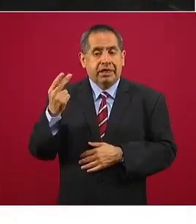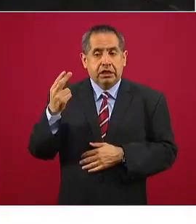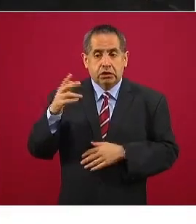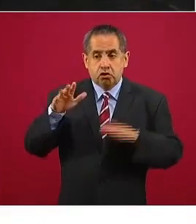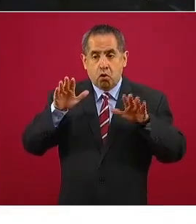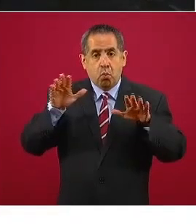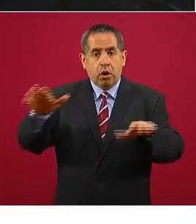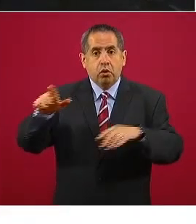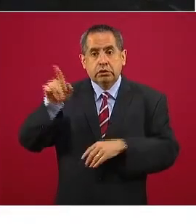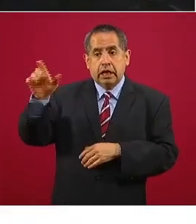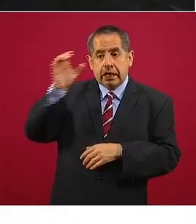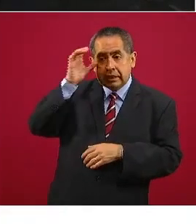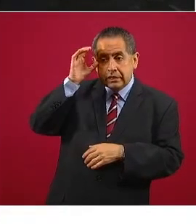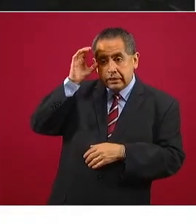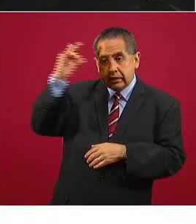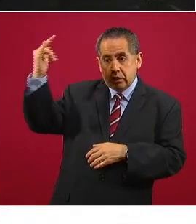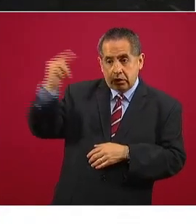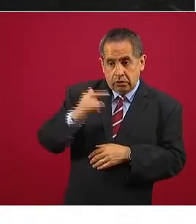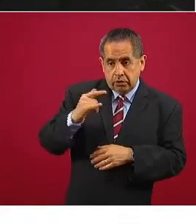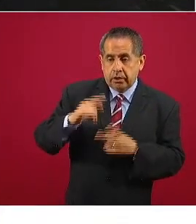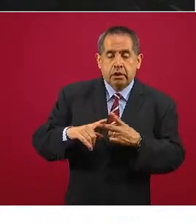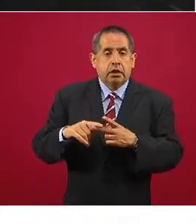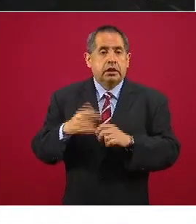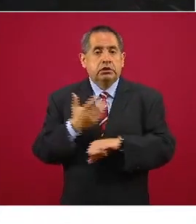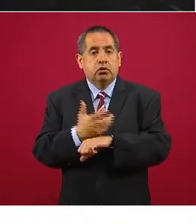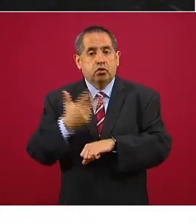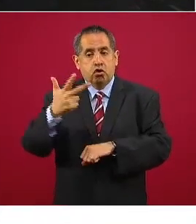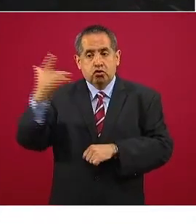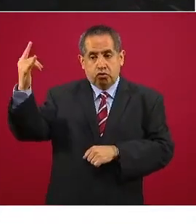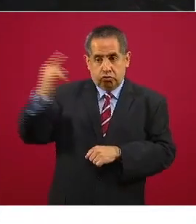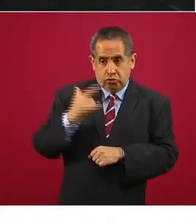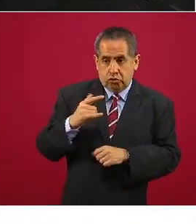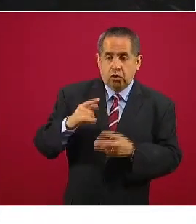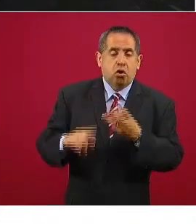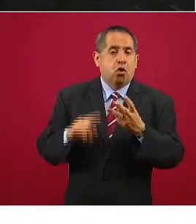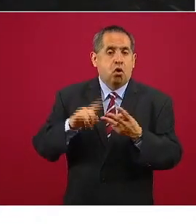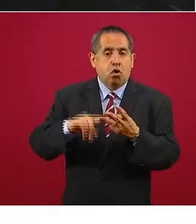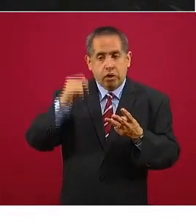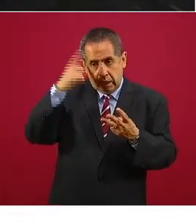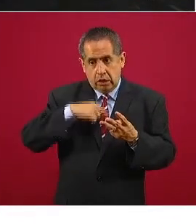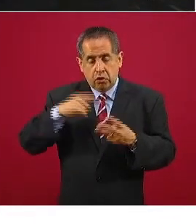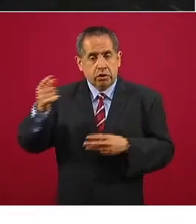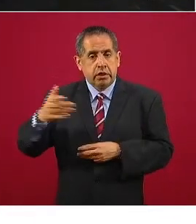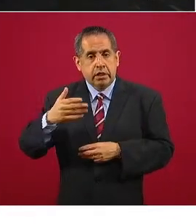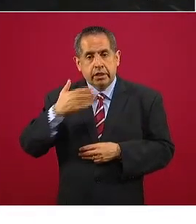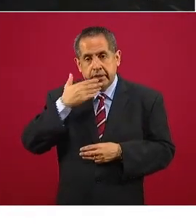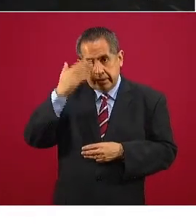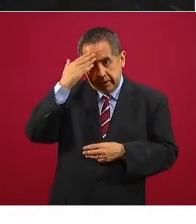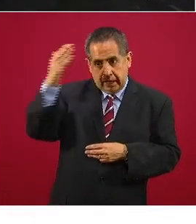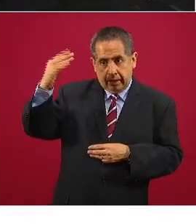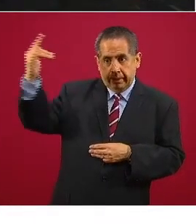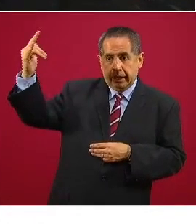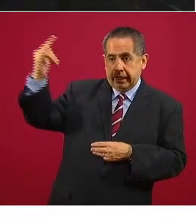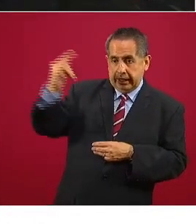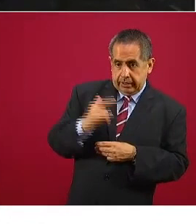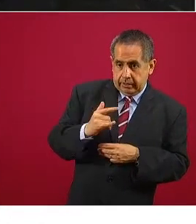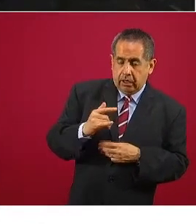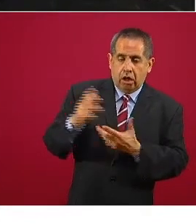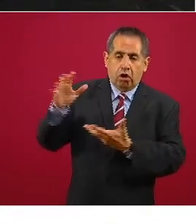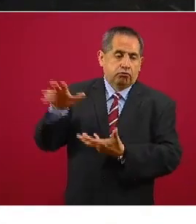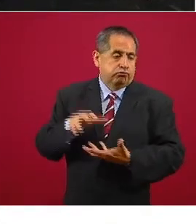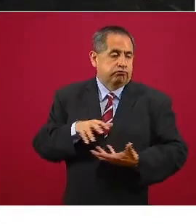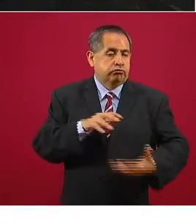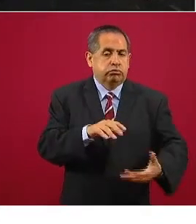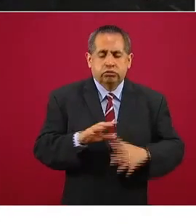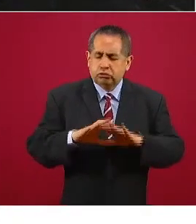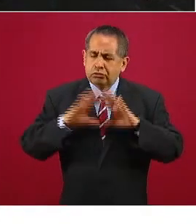China, 8 vuelos desde Estados Unidos y el vuelo que recibiremos hoy en la noche de Emiratos Árabes. El